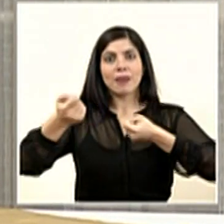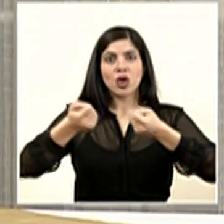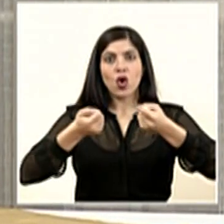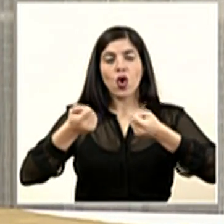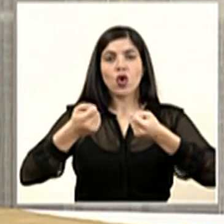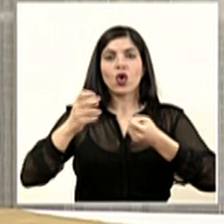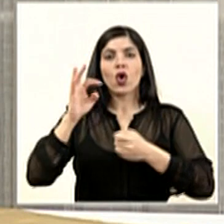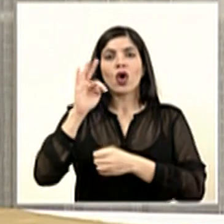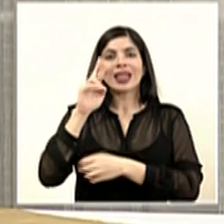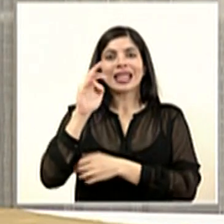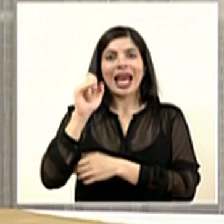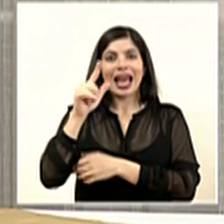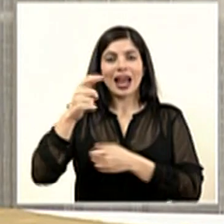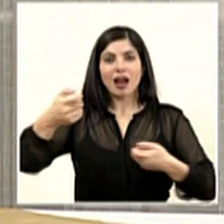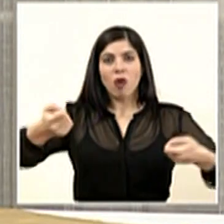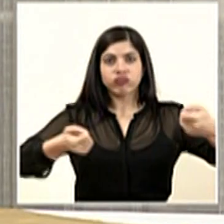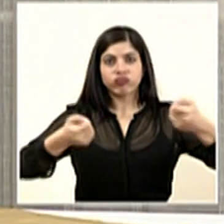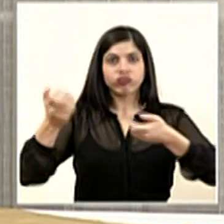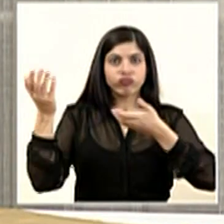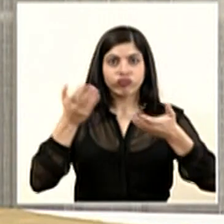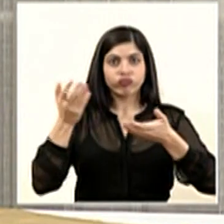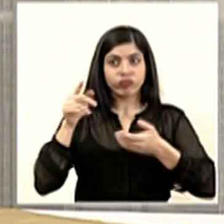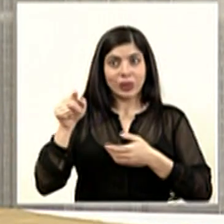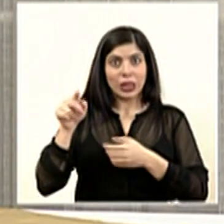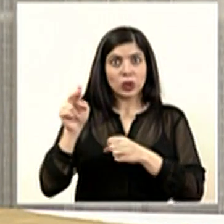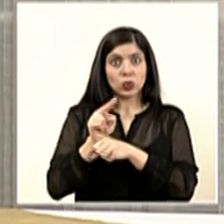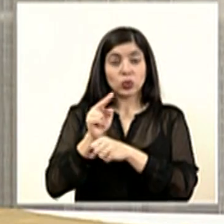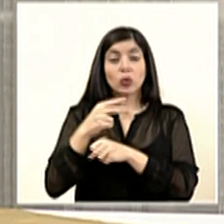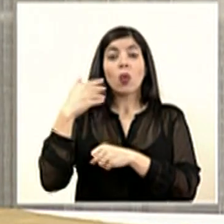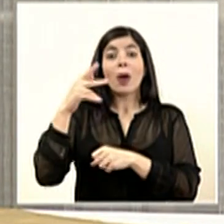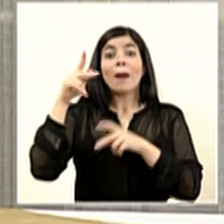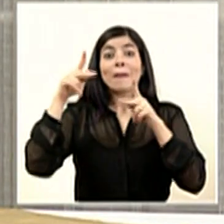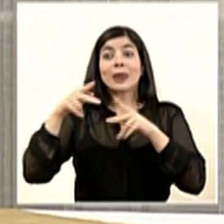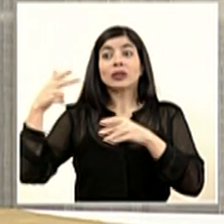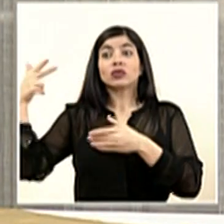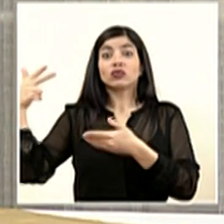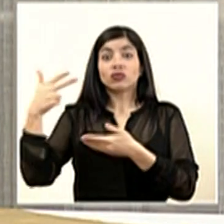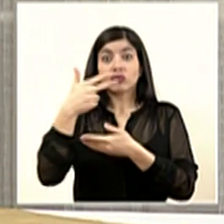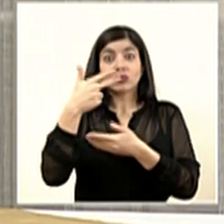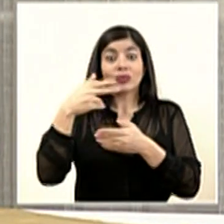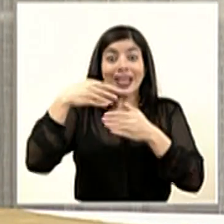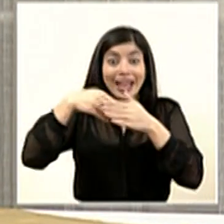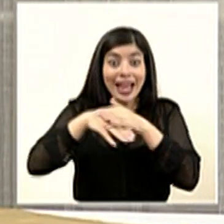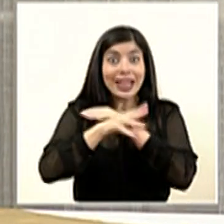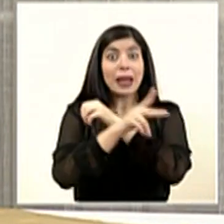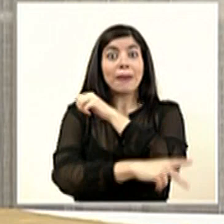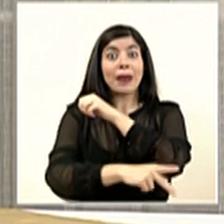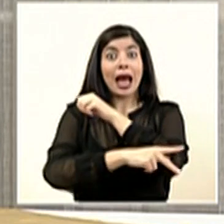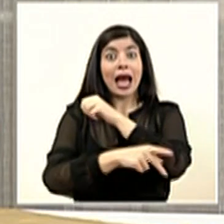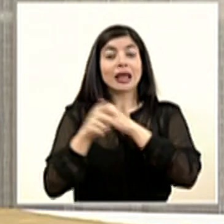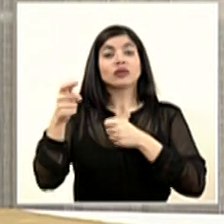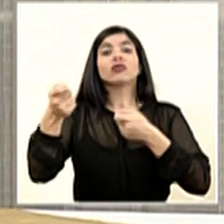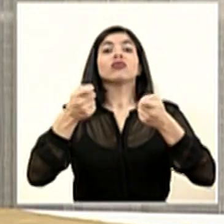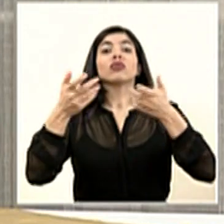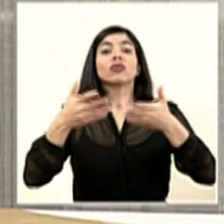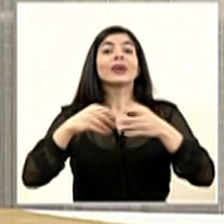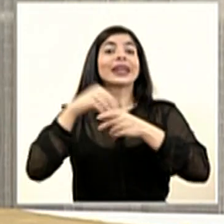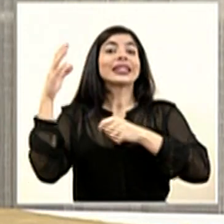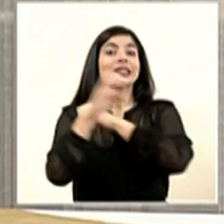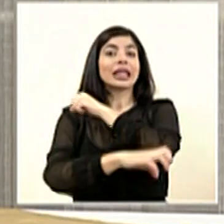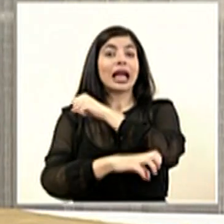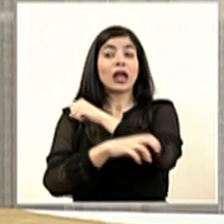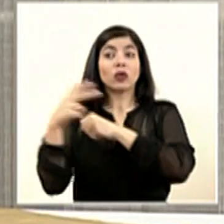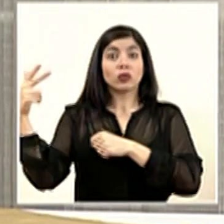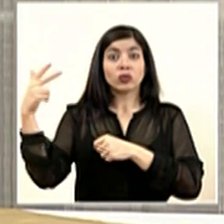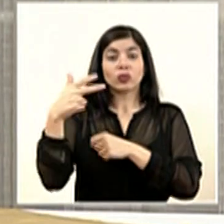camiones o tráiler, el que cada persona que ingrese al país en esta condición, reitero, transportista extranjero,